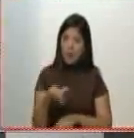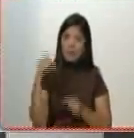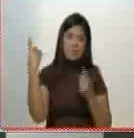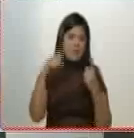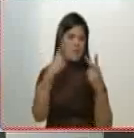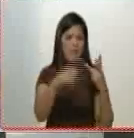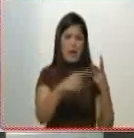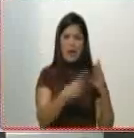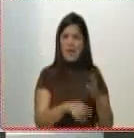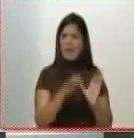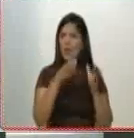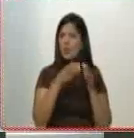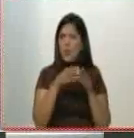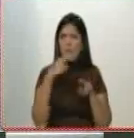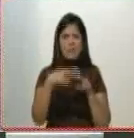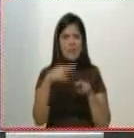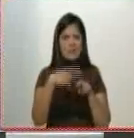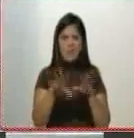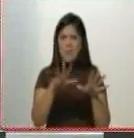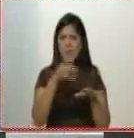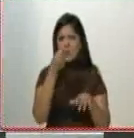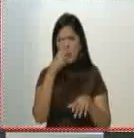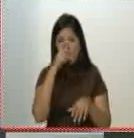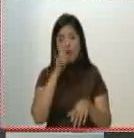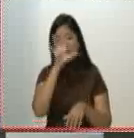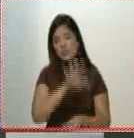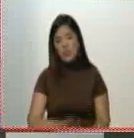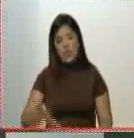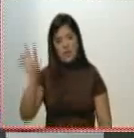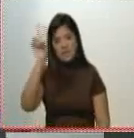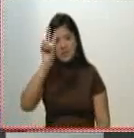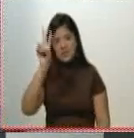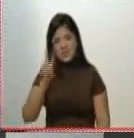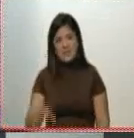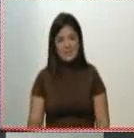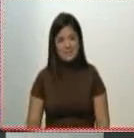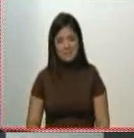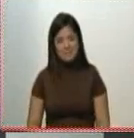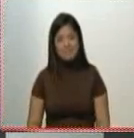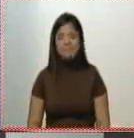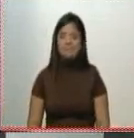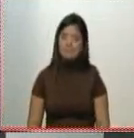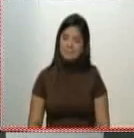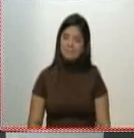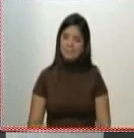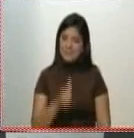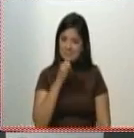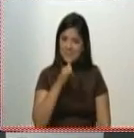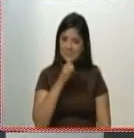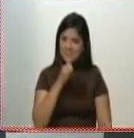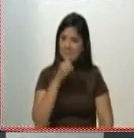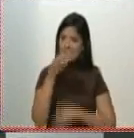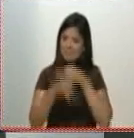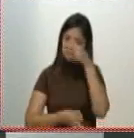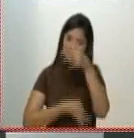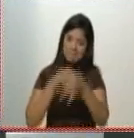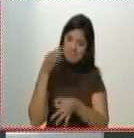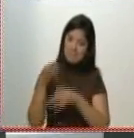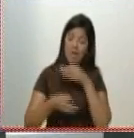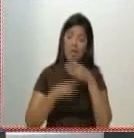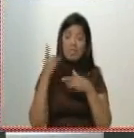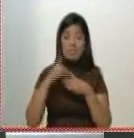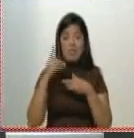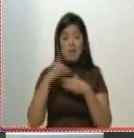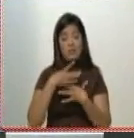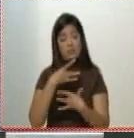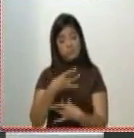diferentes equipos de niñas de esta edad en todos los estados del territorio nacional. Bien, son parte entonces de los detalles, algunos datos interesantes